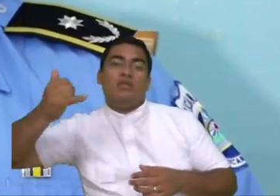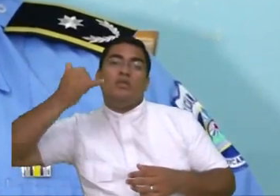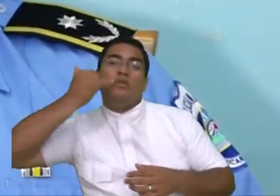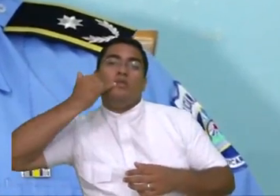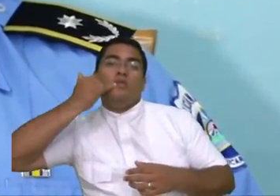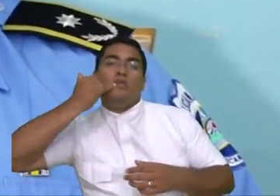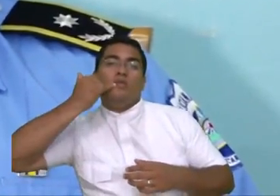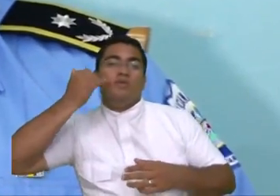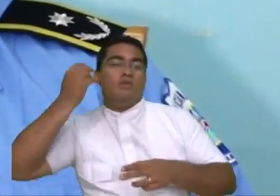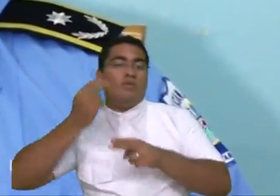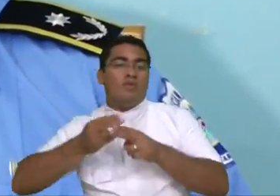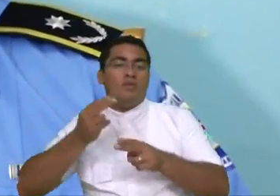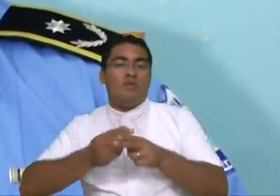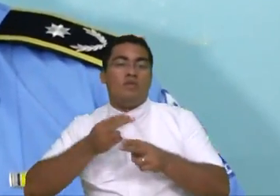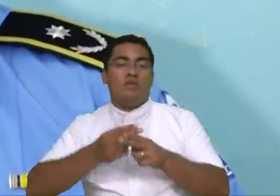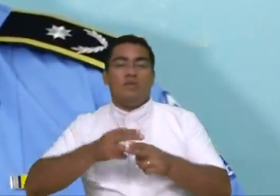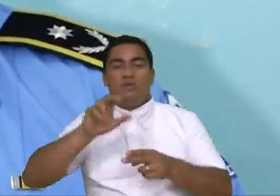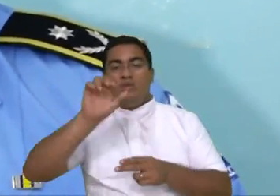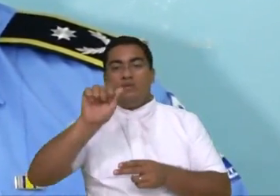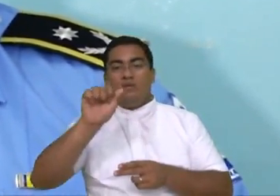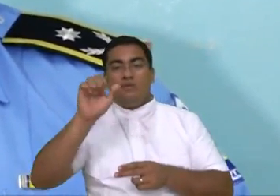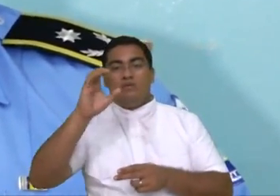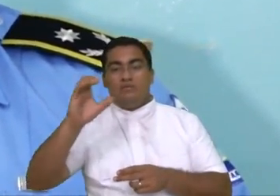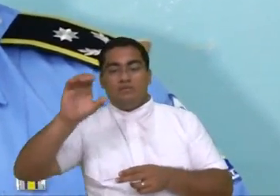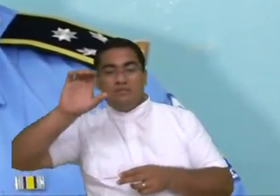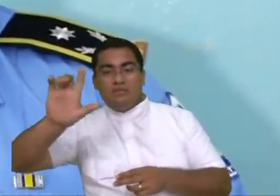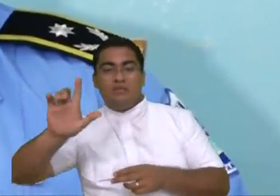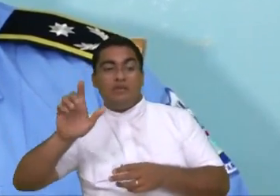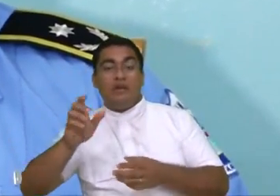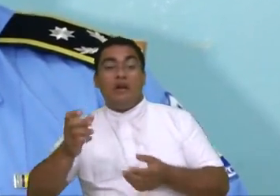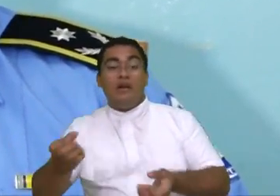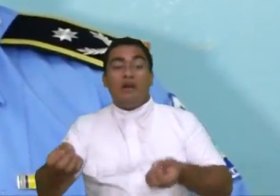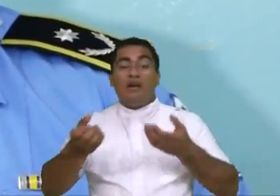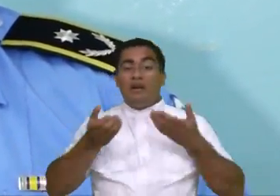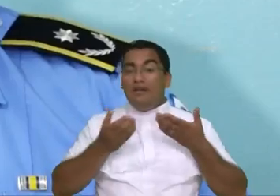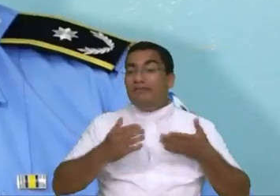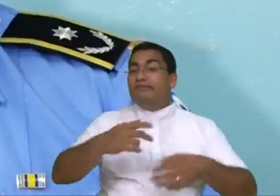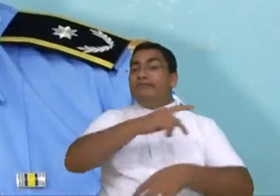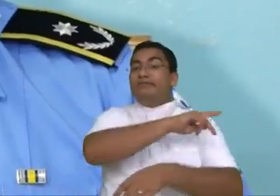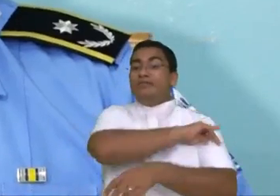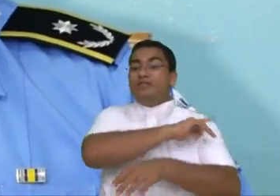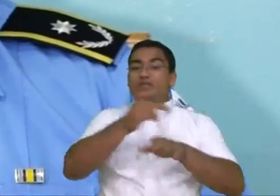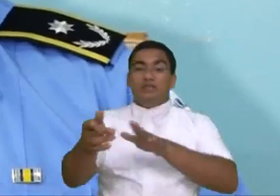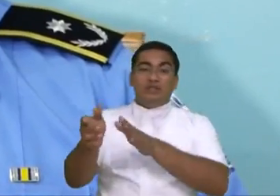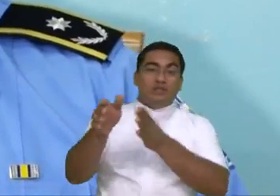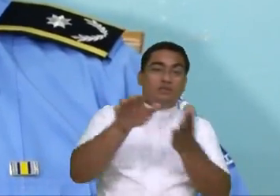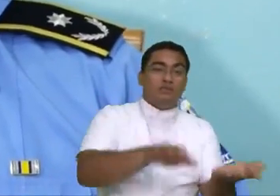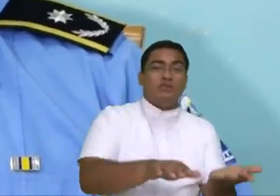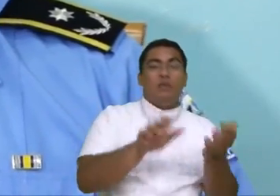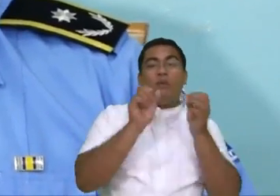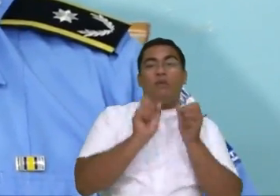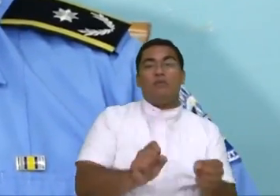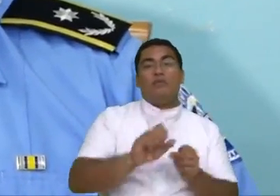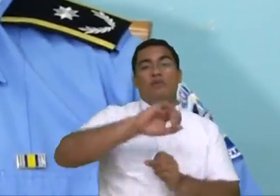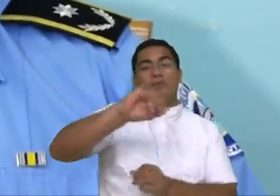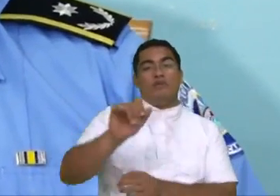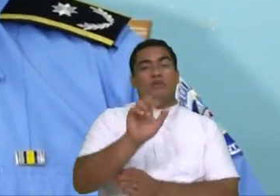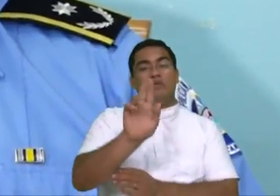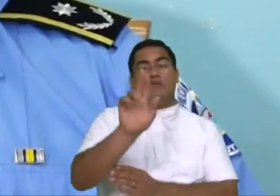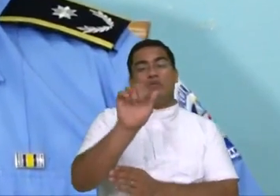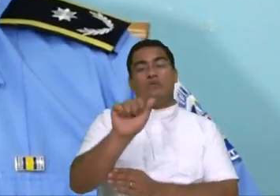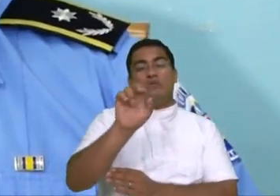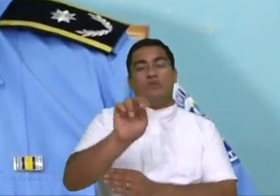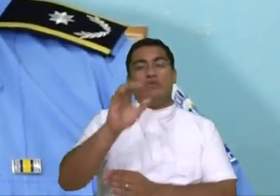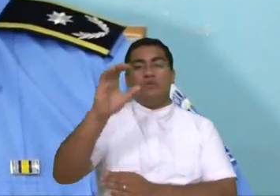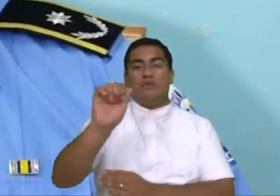persona que se identificó con iniciales ACL informó del fallecimiento de Juan Carlos Quesada Amador,